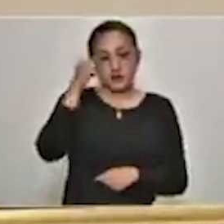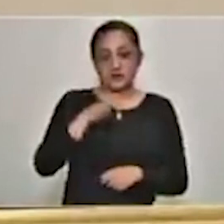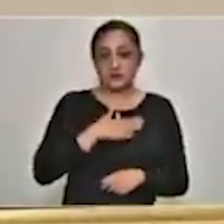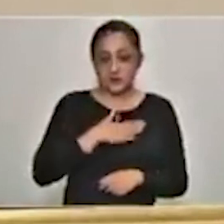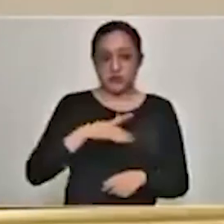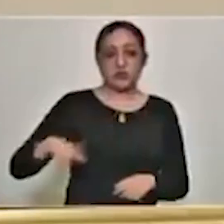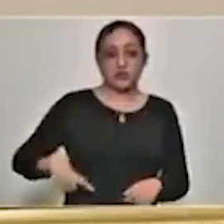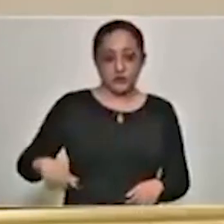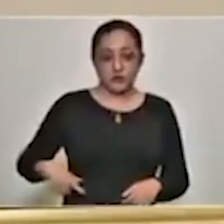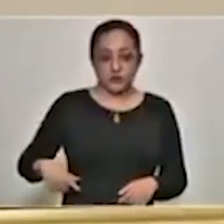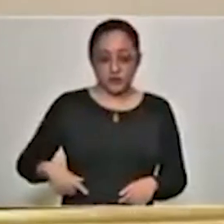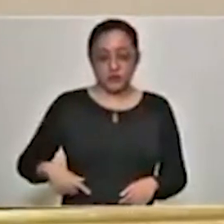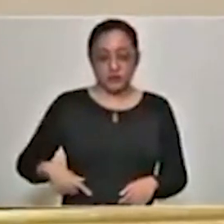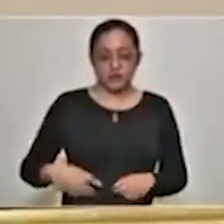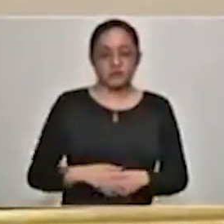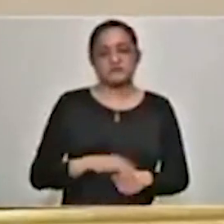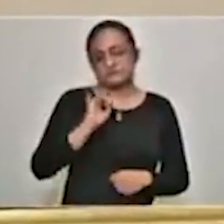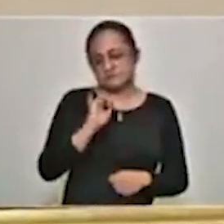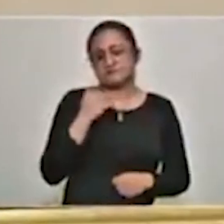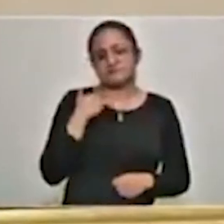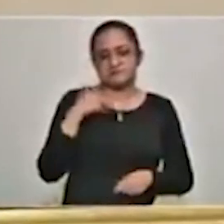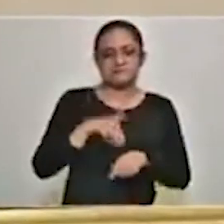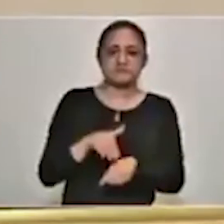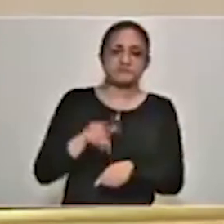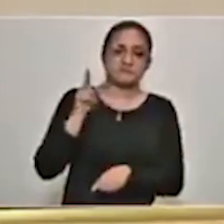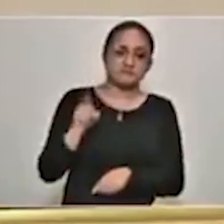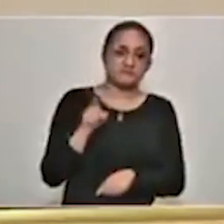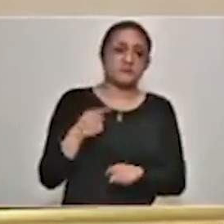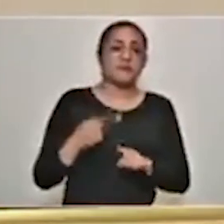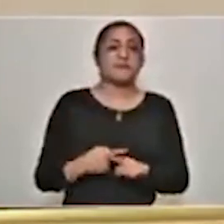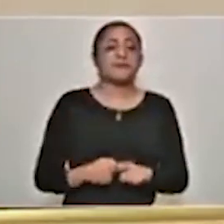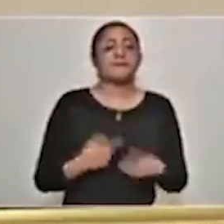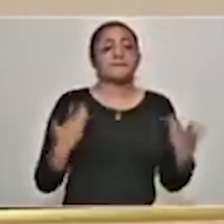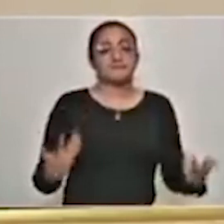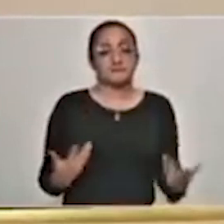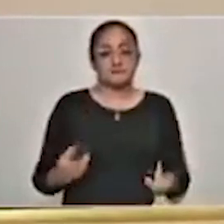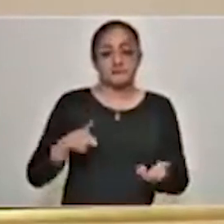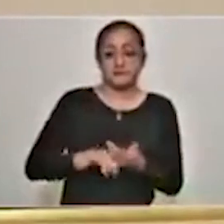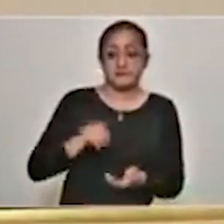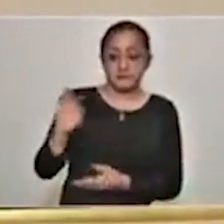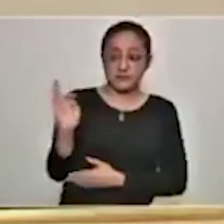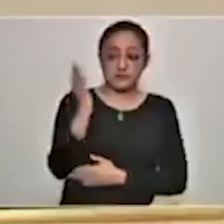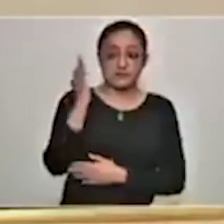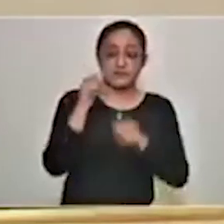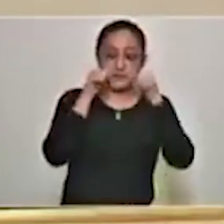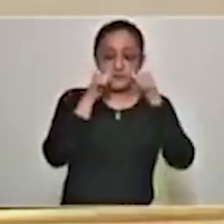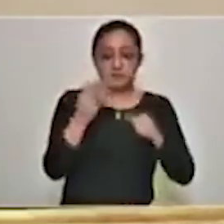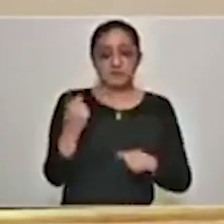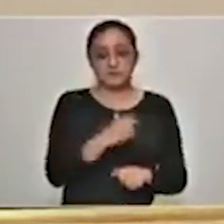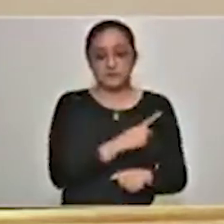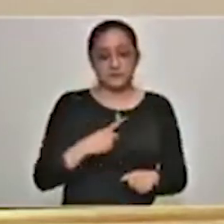gobernador si llamo a que desde la federación se atienda